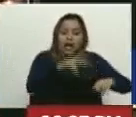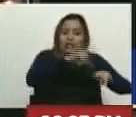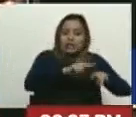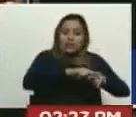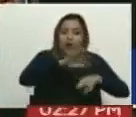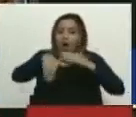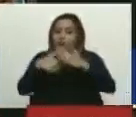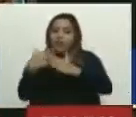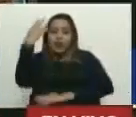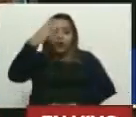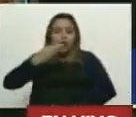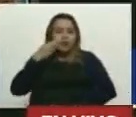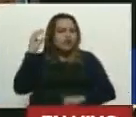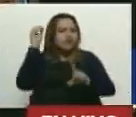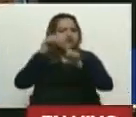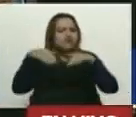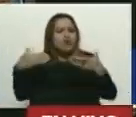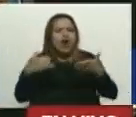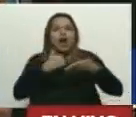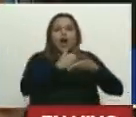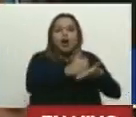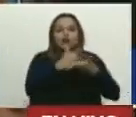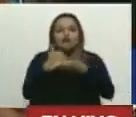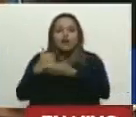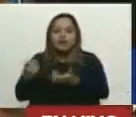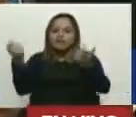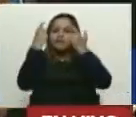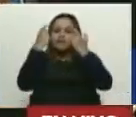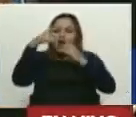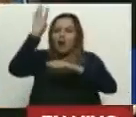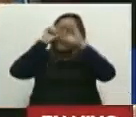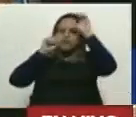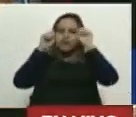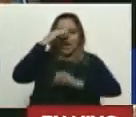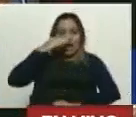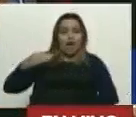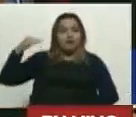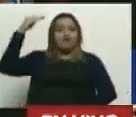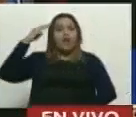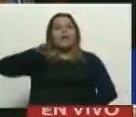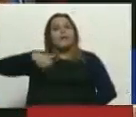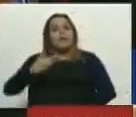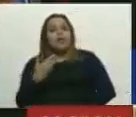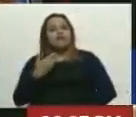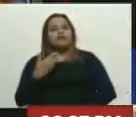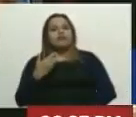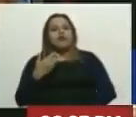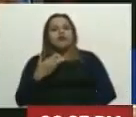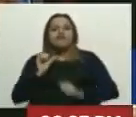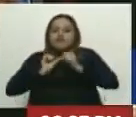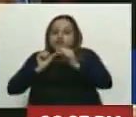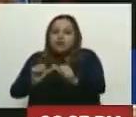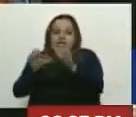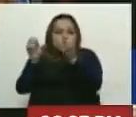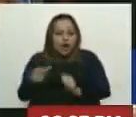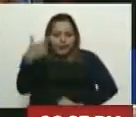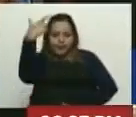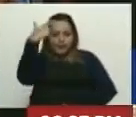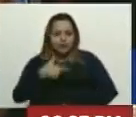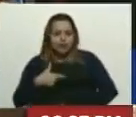adolescencia, con la finalidad de contribuir con su formación integral en la etapa adulta, que garantice su seguridad